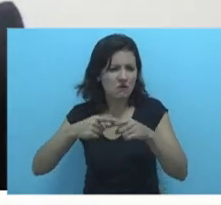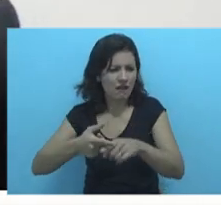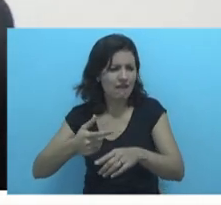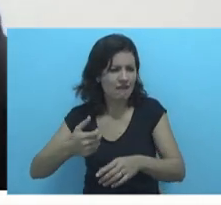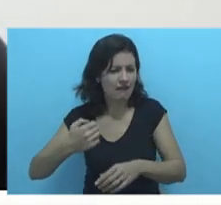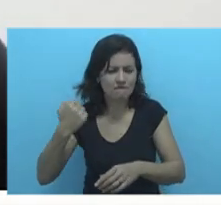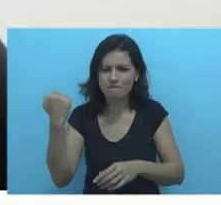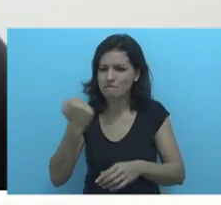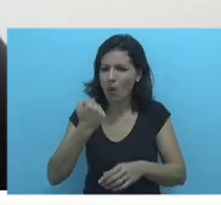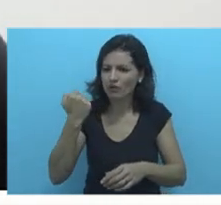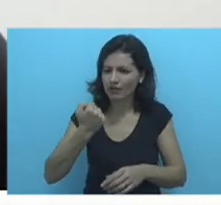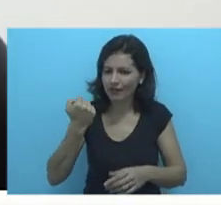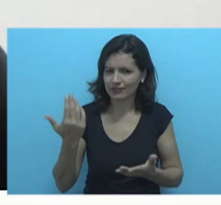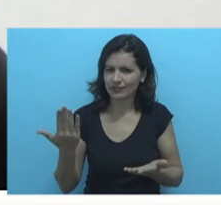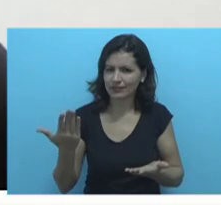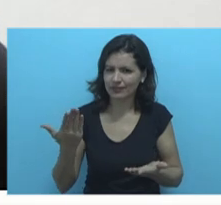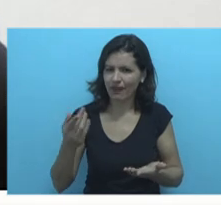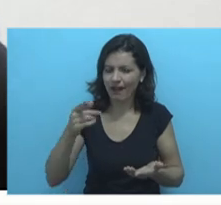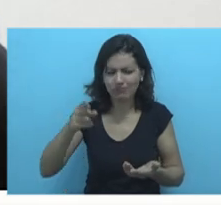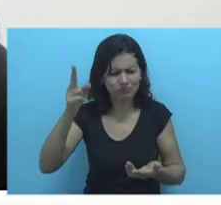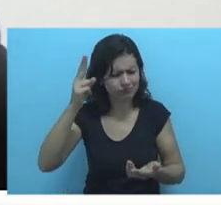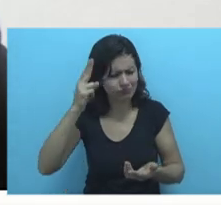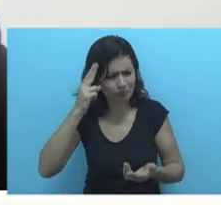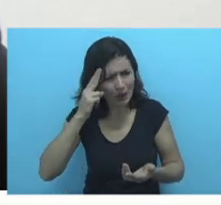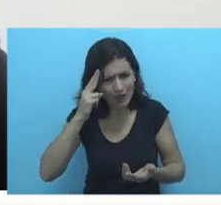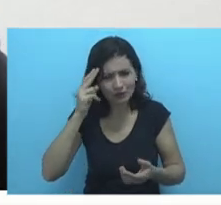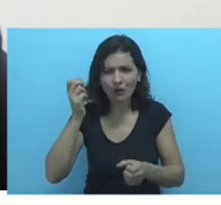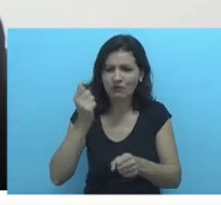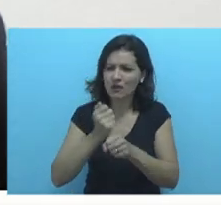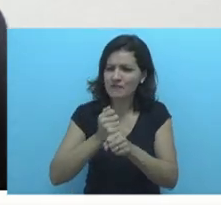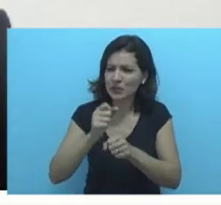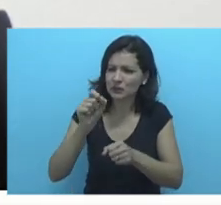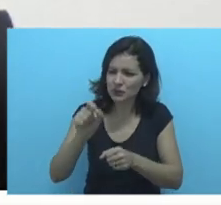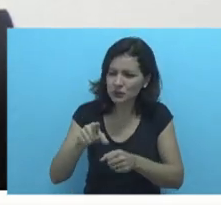De un político que honró a la política.